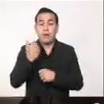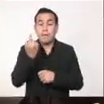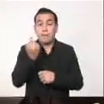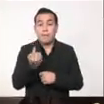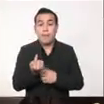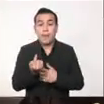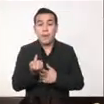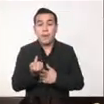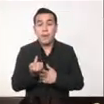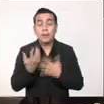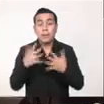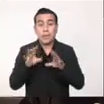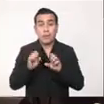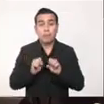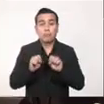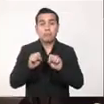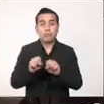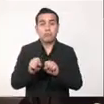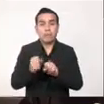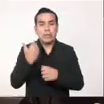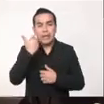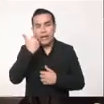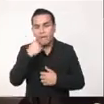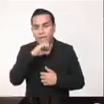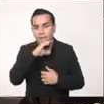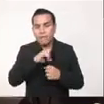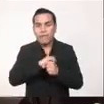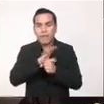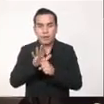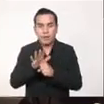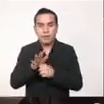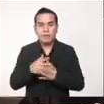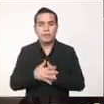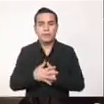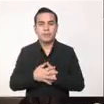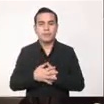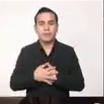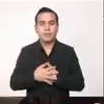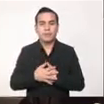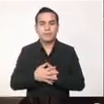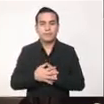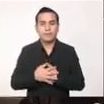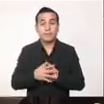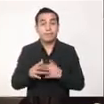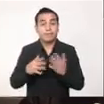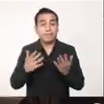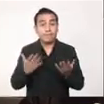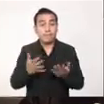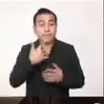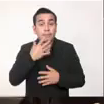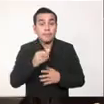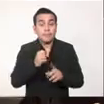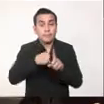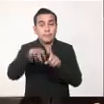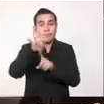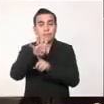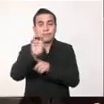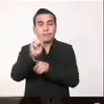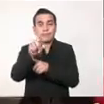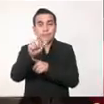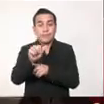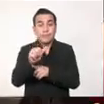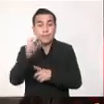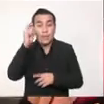personas que ya hubieran muerto o personas ya contagiadas de salud. Entonces, la sala, por